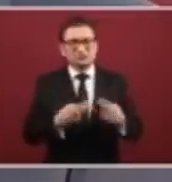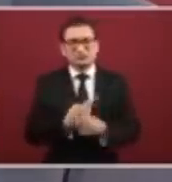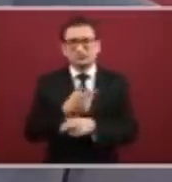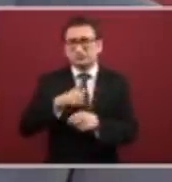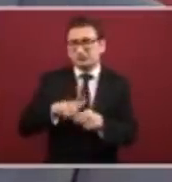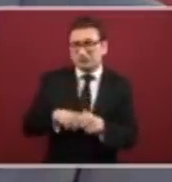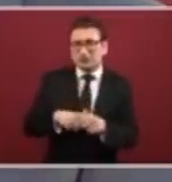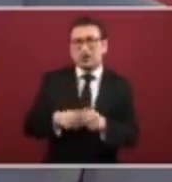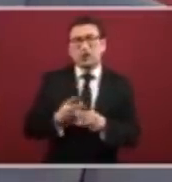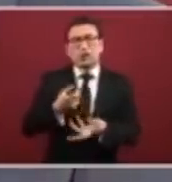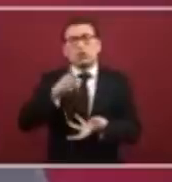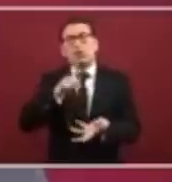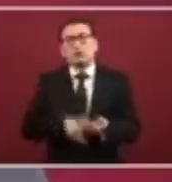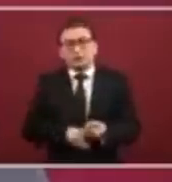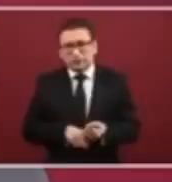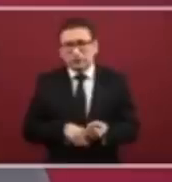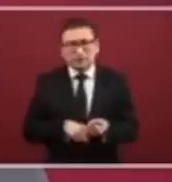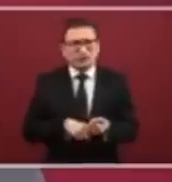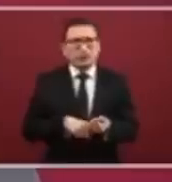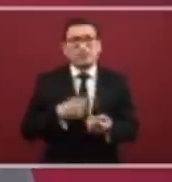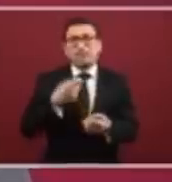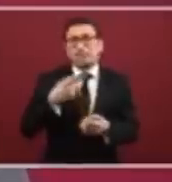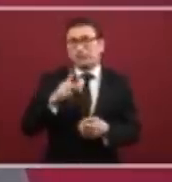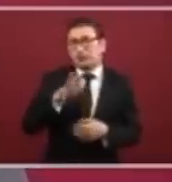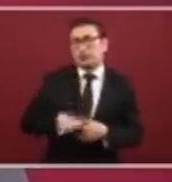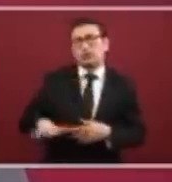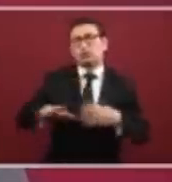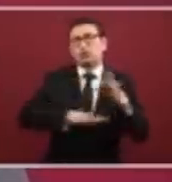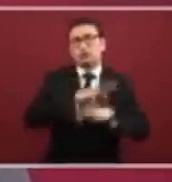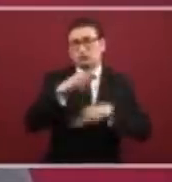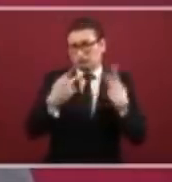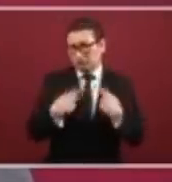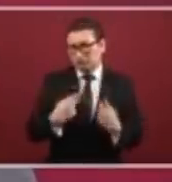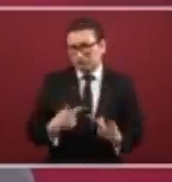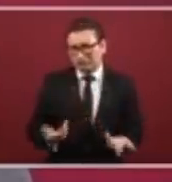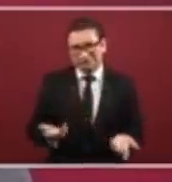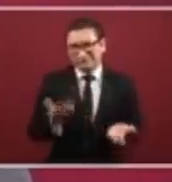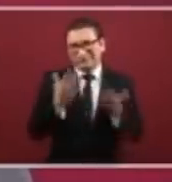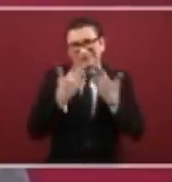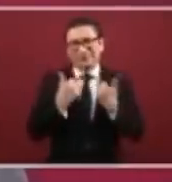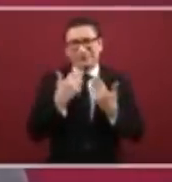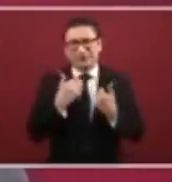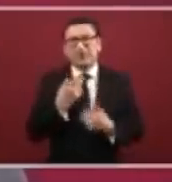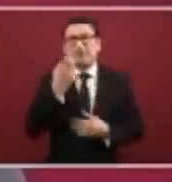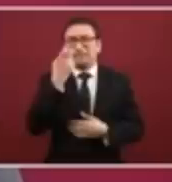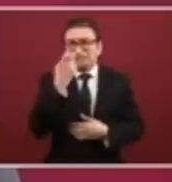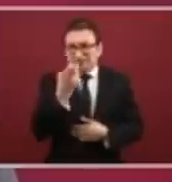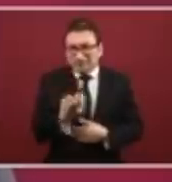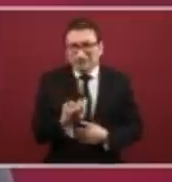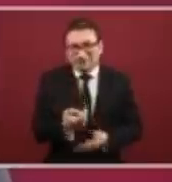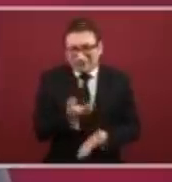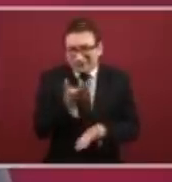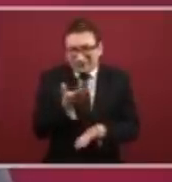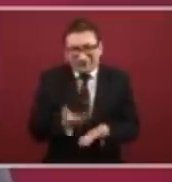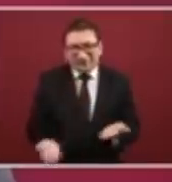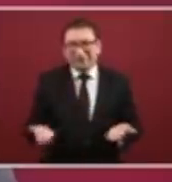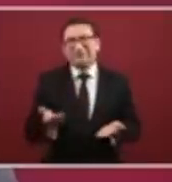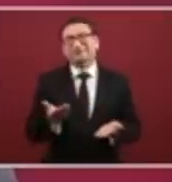seguridad interior, no seguridad pública. Por eso ahora